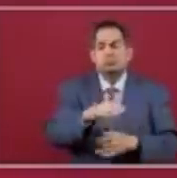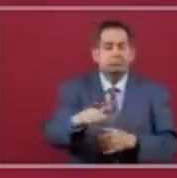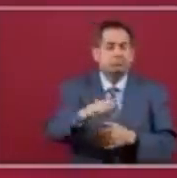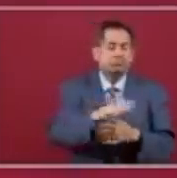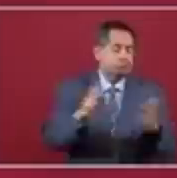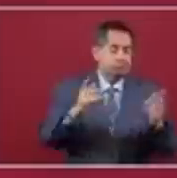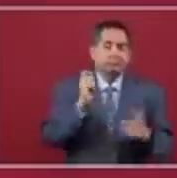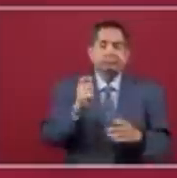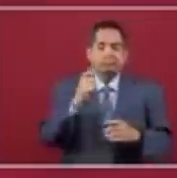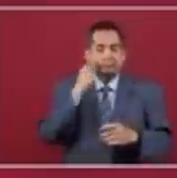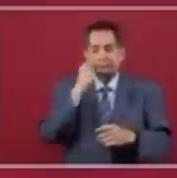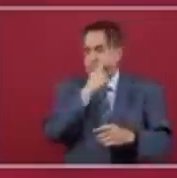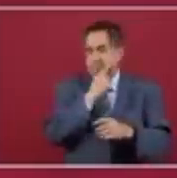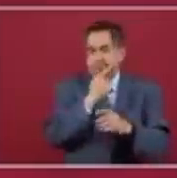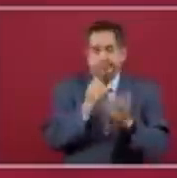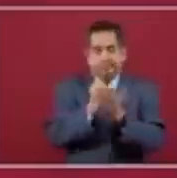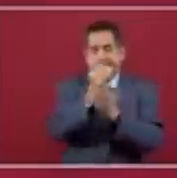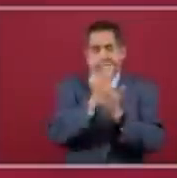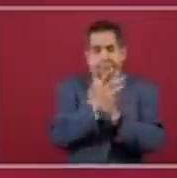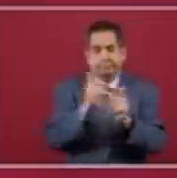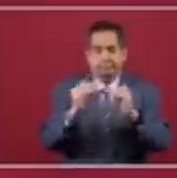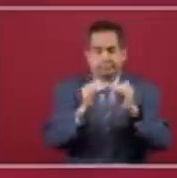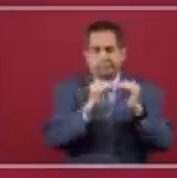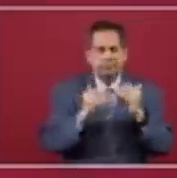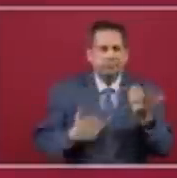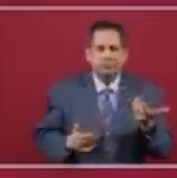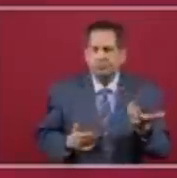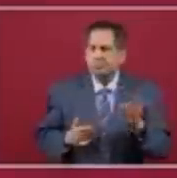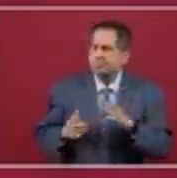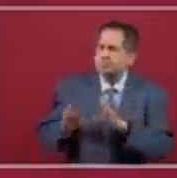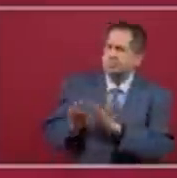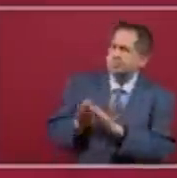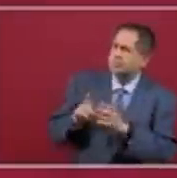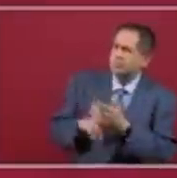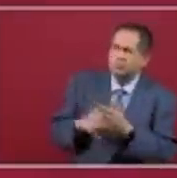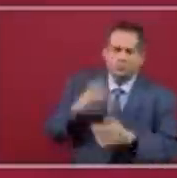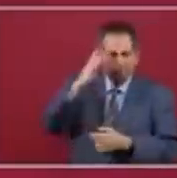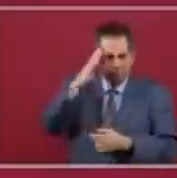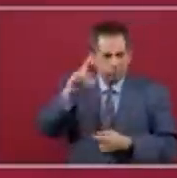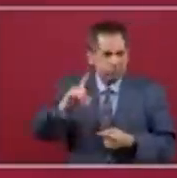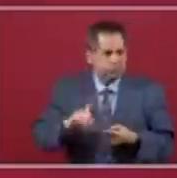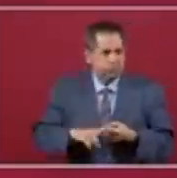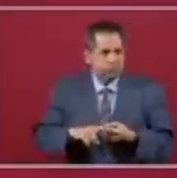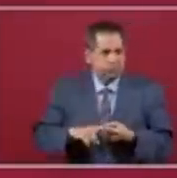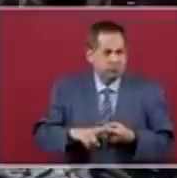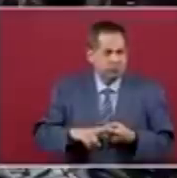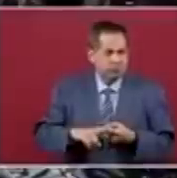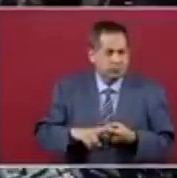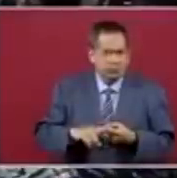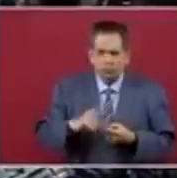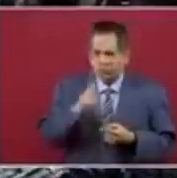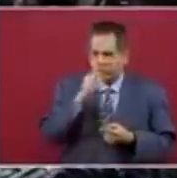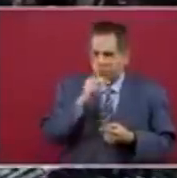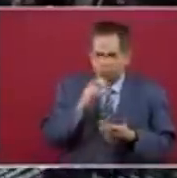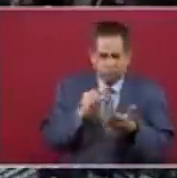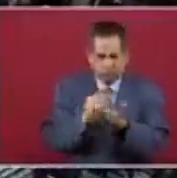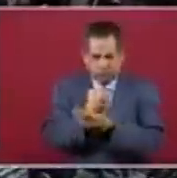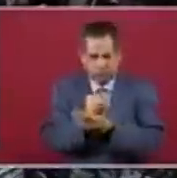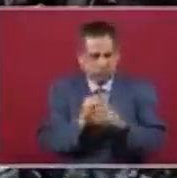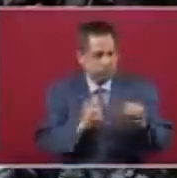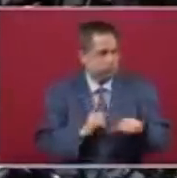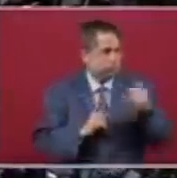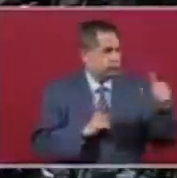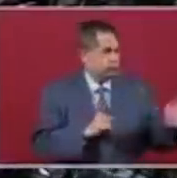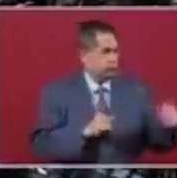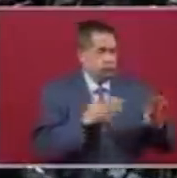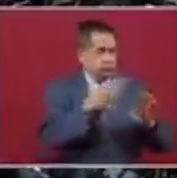es la democracia. Pero ¿cómo, por ejemplo, Cuernavaca no podría decidir encima de los pueblos